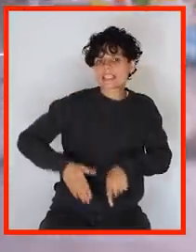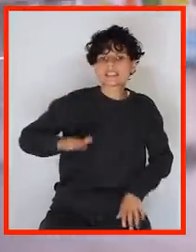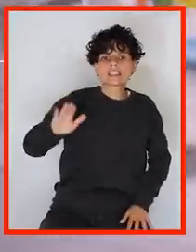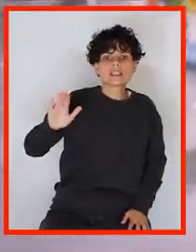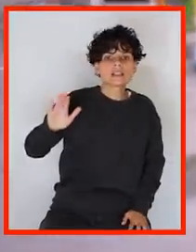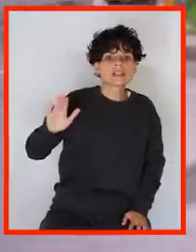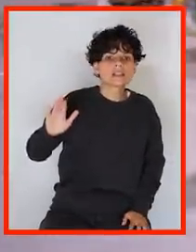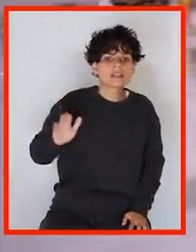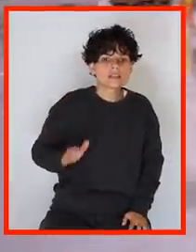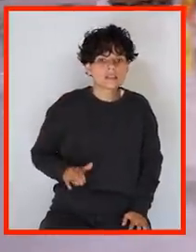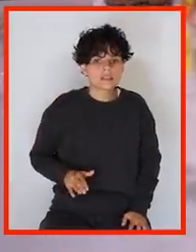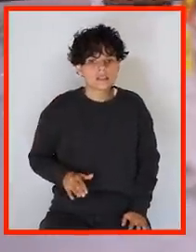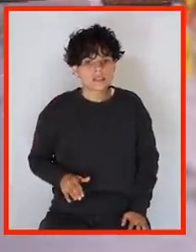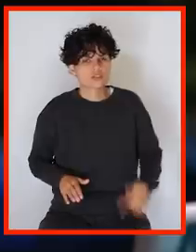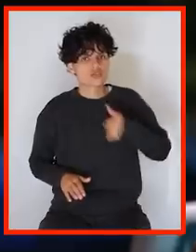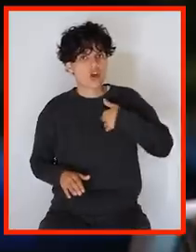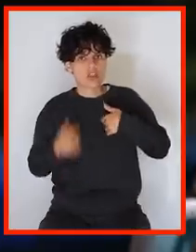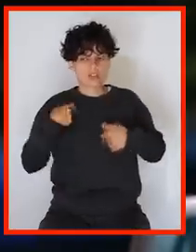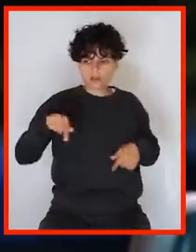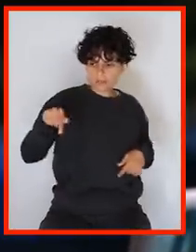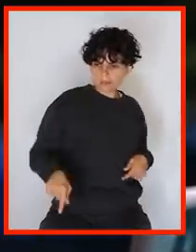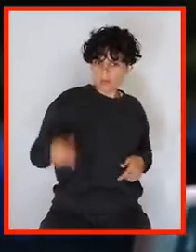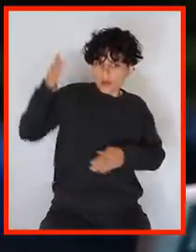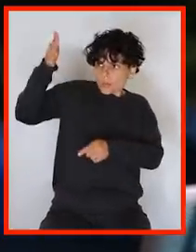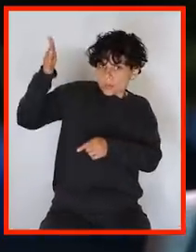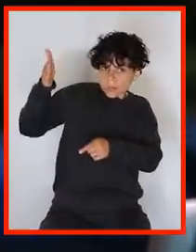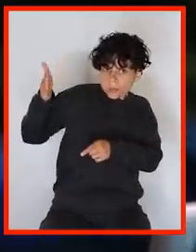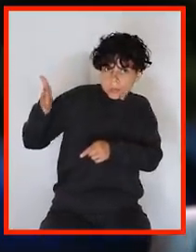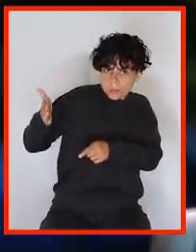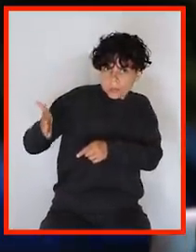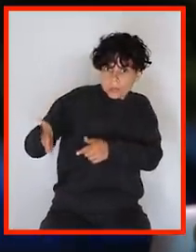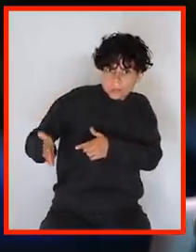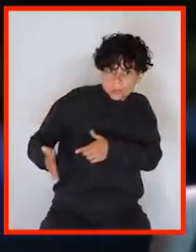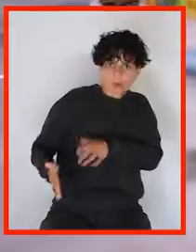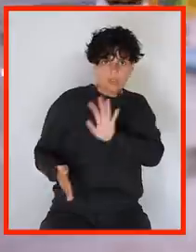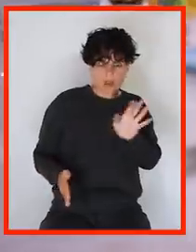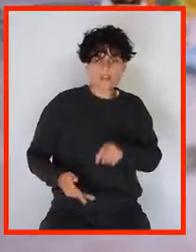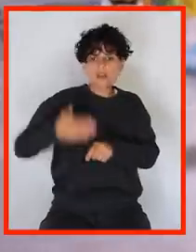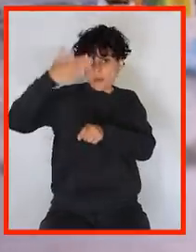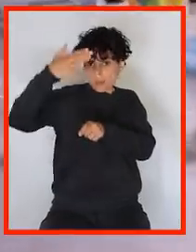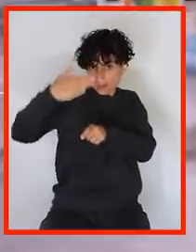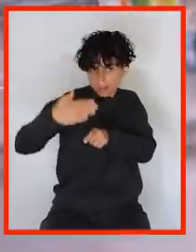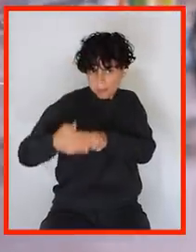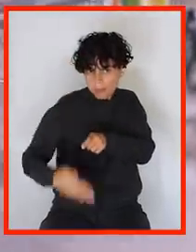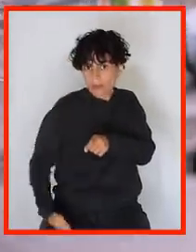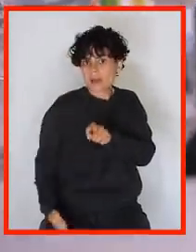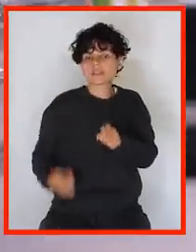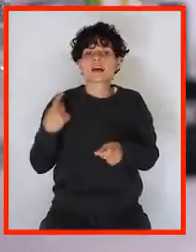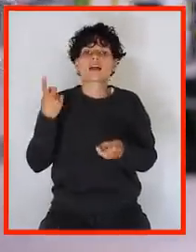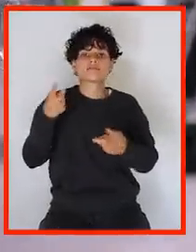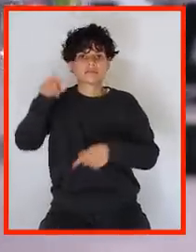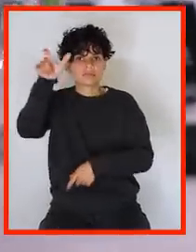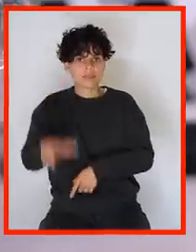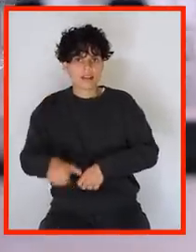que no lo iba a hacer. ¿Cómo vi la? Sí, estoy haciendo como el efecto de la ventana. Y vamos pasando por al lado